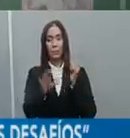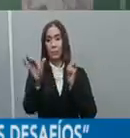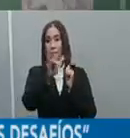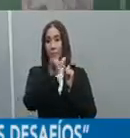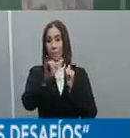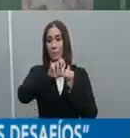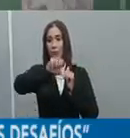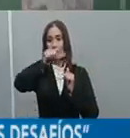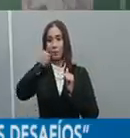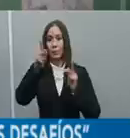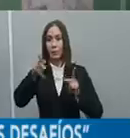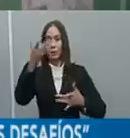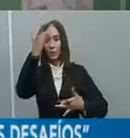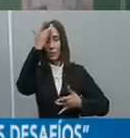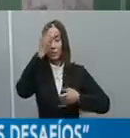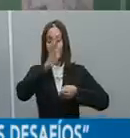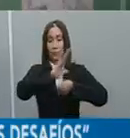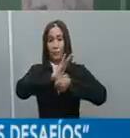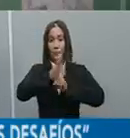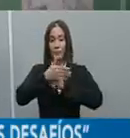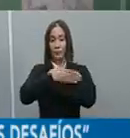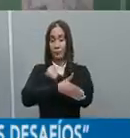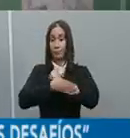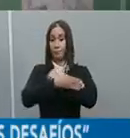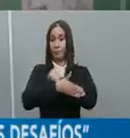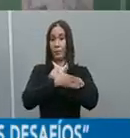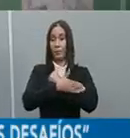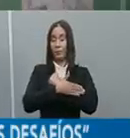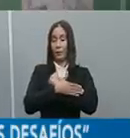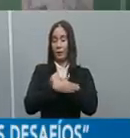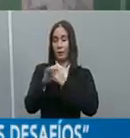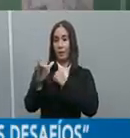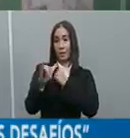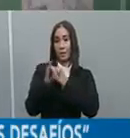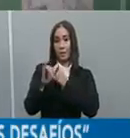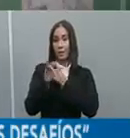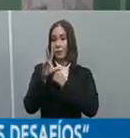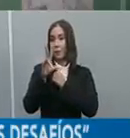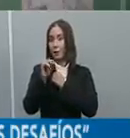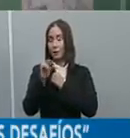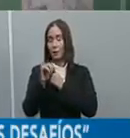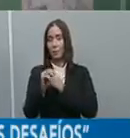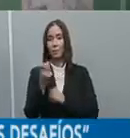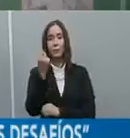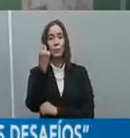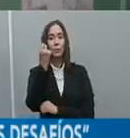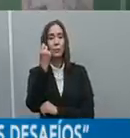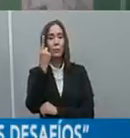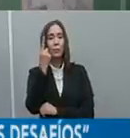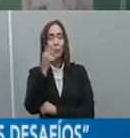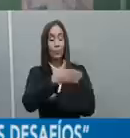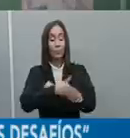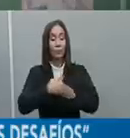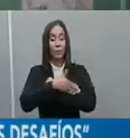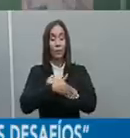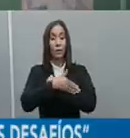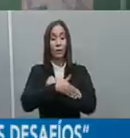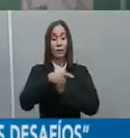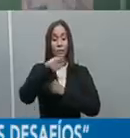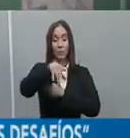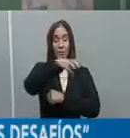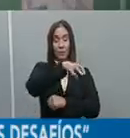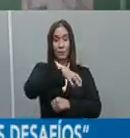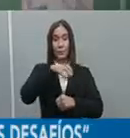de lo que ha pasado y está pasando en otros países. Ya son 11 países de la región los que han tenido que retrasar sus planes